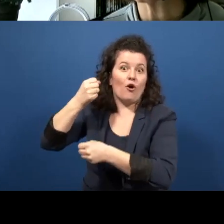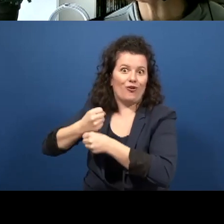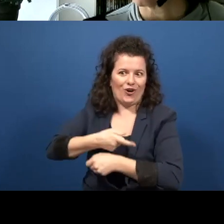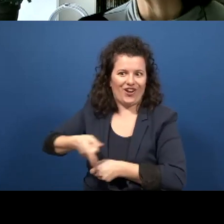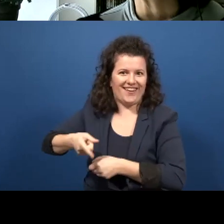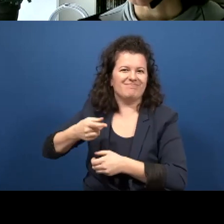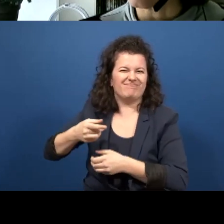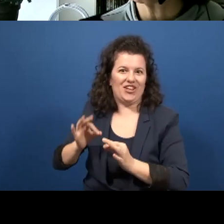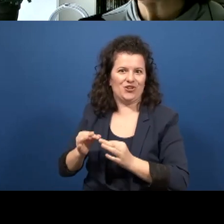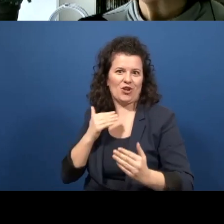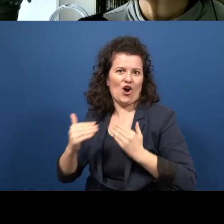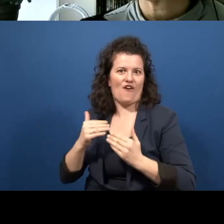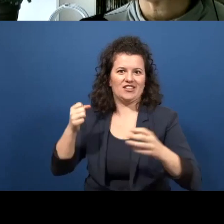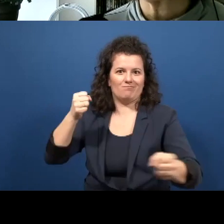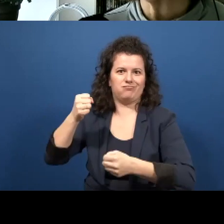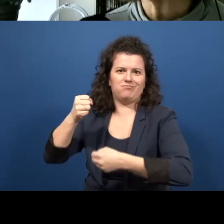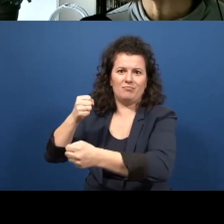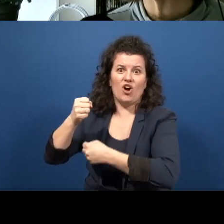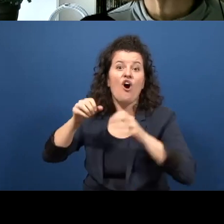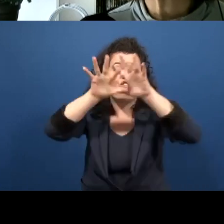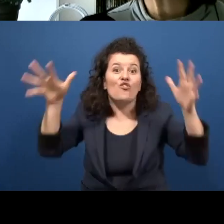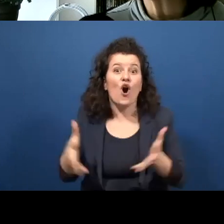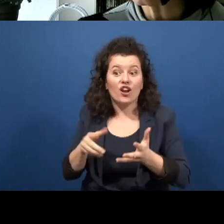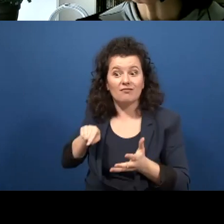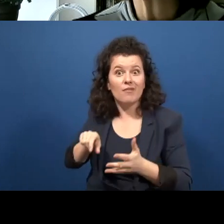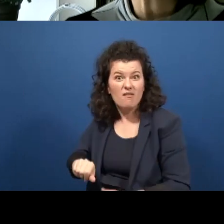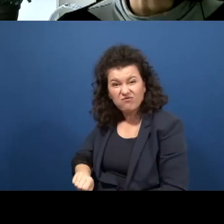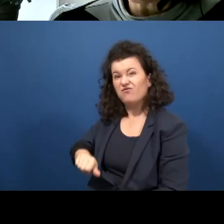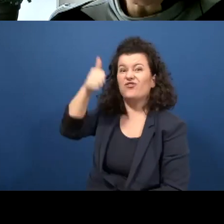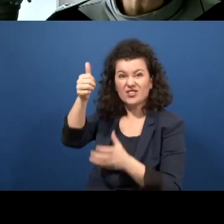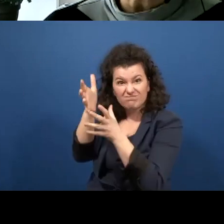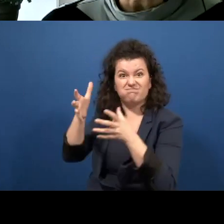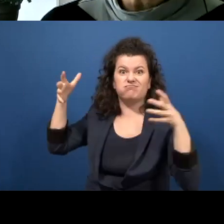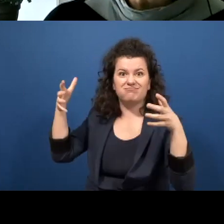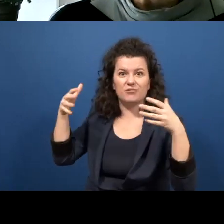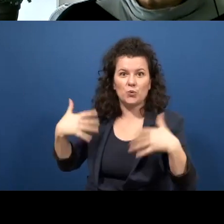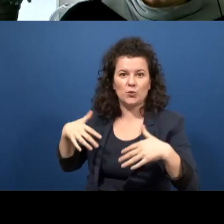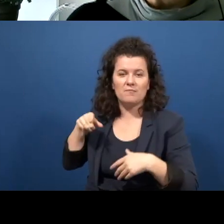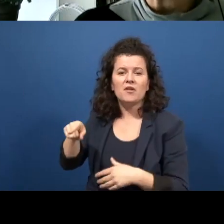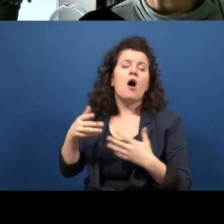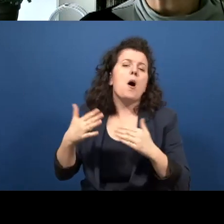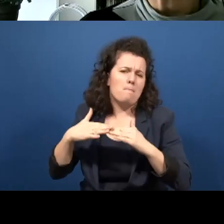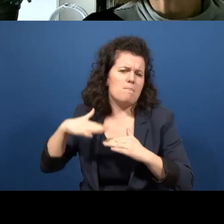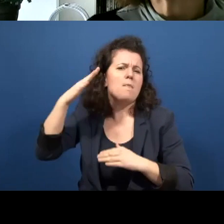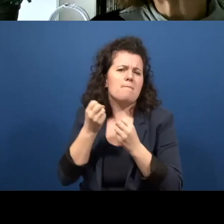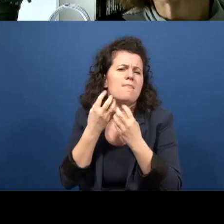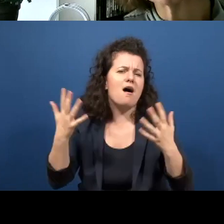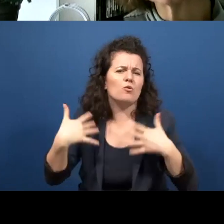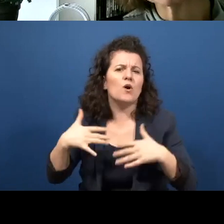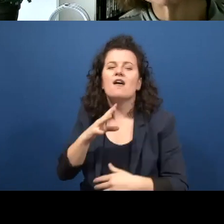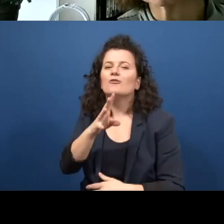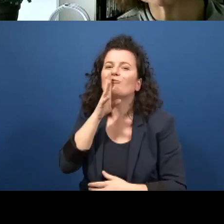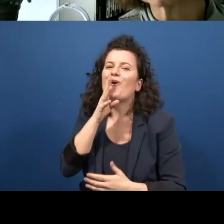empleador más grande del mundo para intérpretes de conferencias y por mucho, eh, principalmente